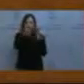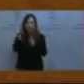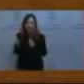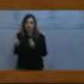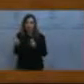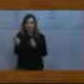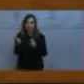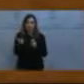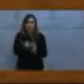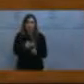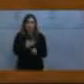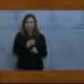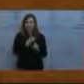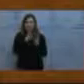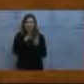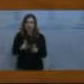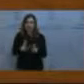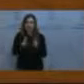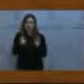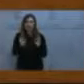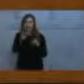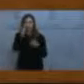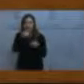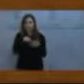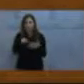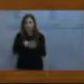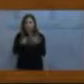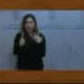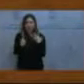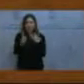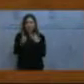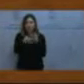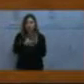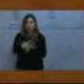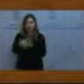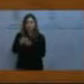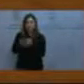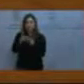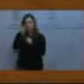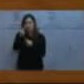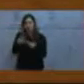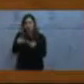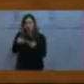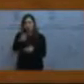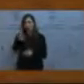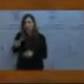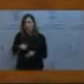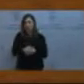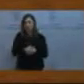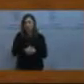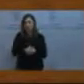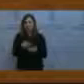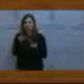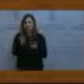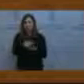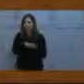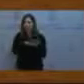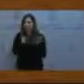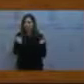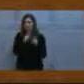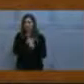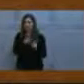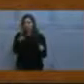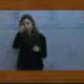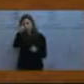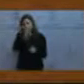2016, respecto a otra prórroga presupuestaria. Usted no ha hecho referencia a ello, yo no sé si intencionadamente. En